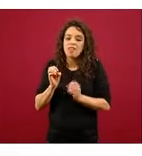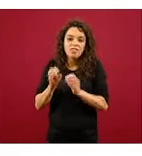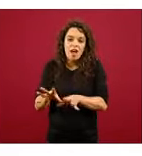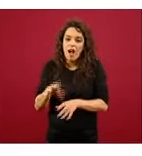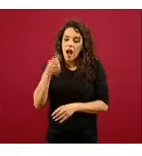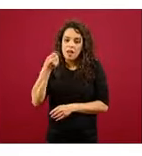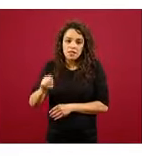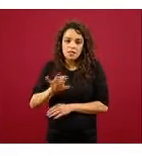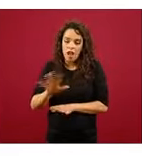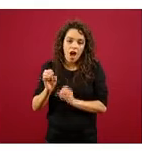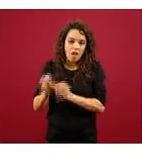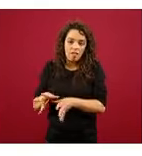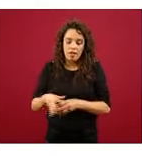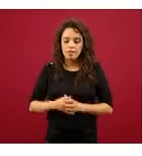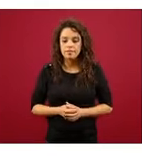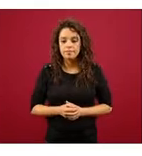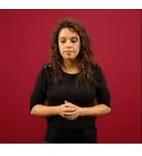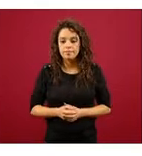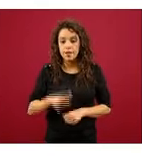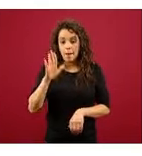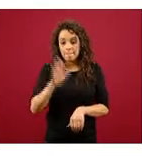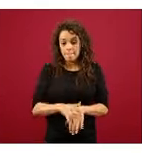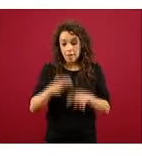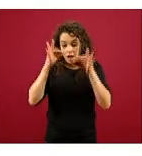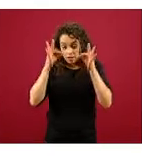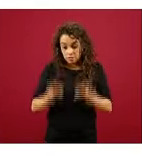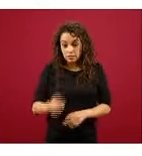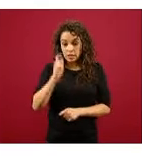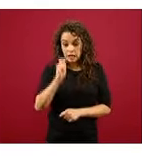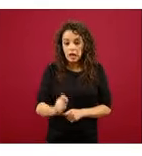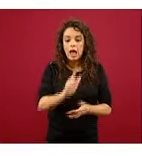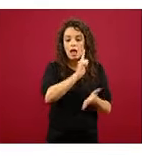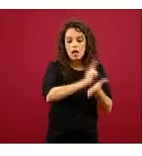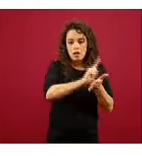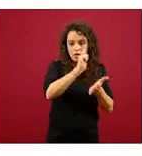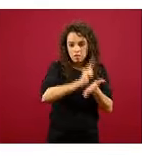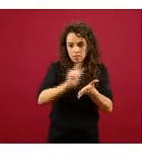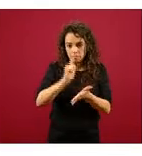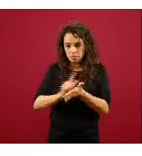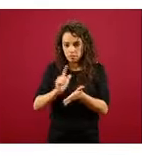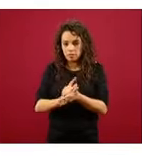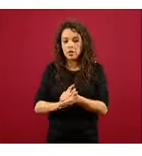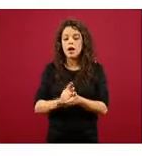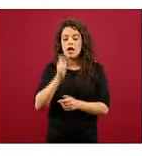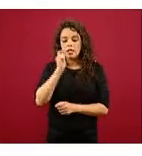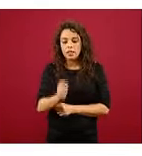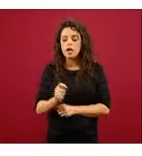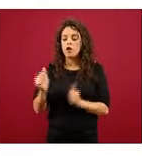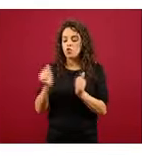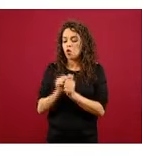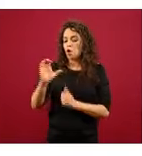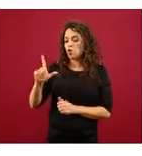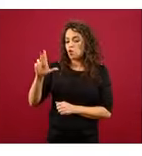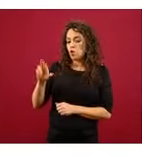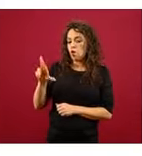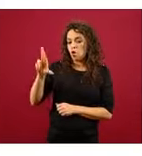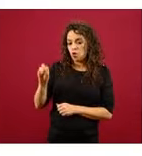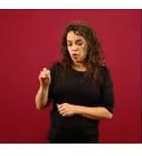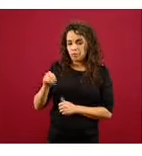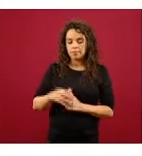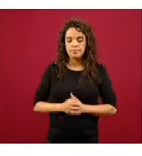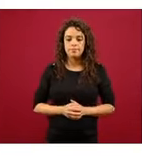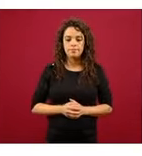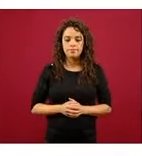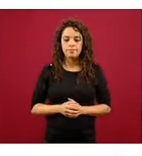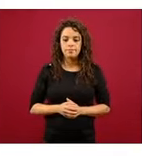siendo el desinfectante eficaz para limpiar las superficies. Entonces, lo tenemos que utilizar todas y todos en nuestros hogares en la manera de lo